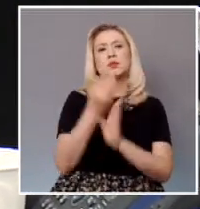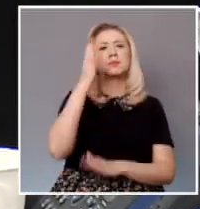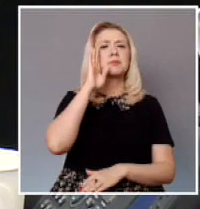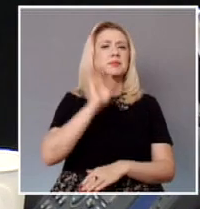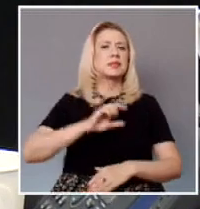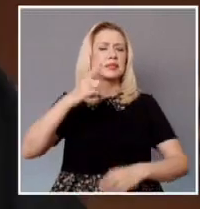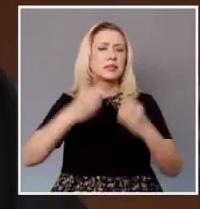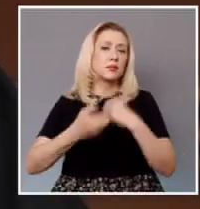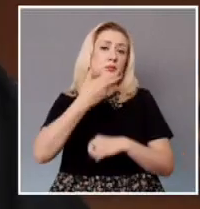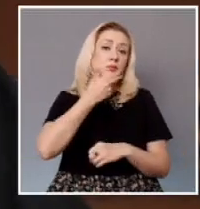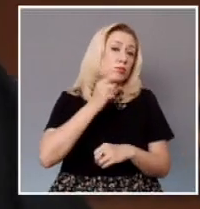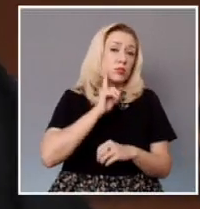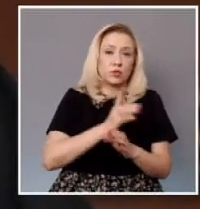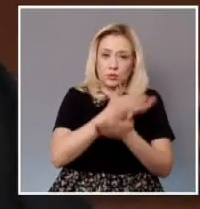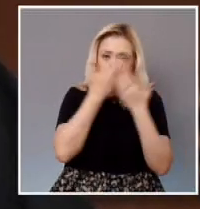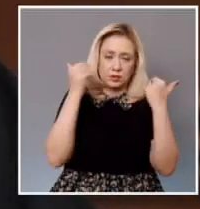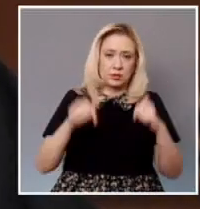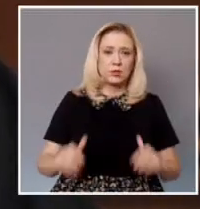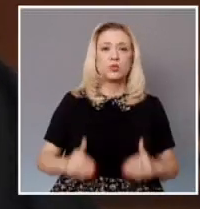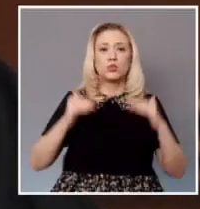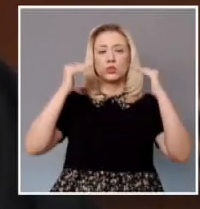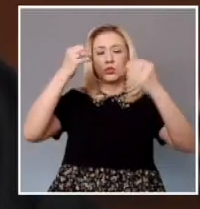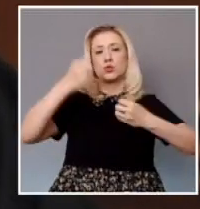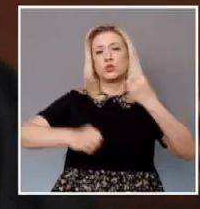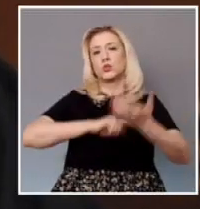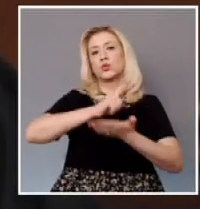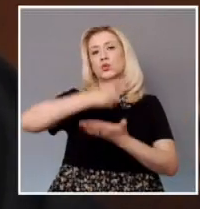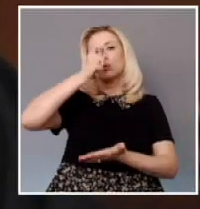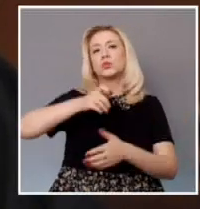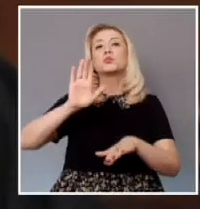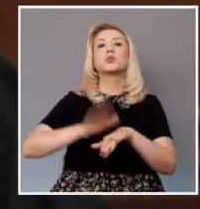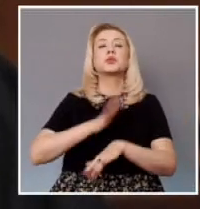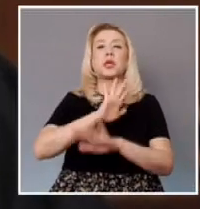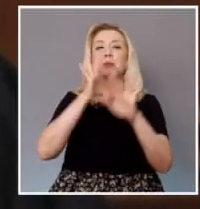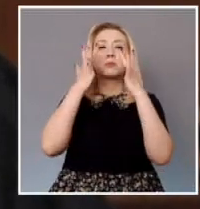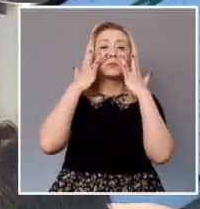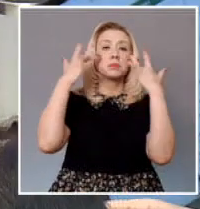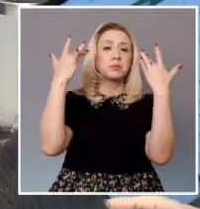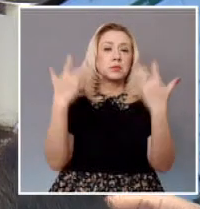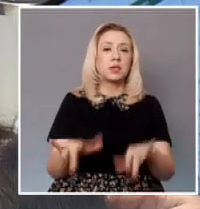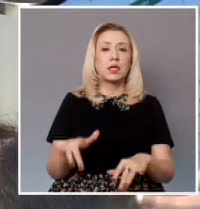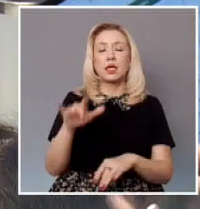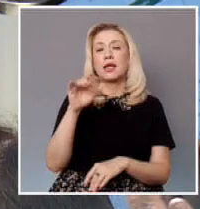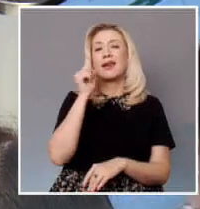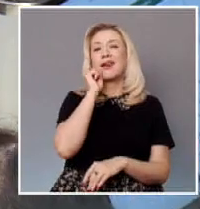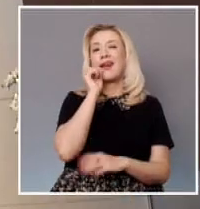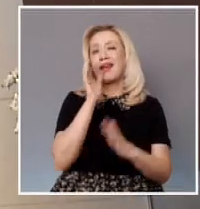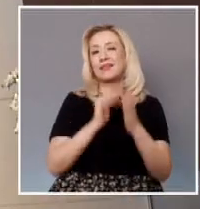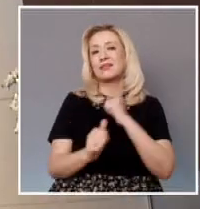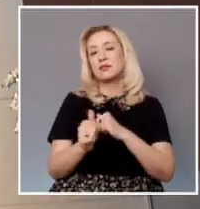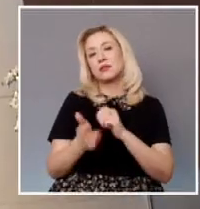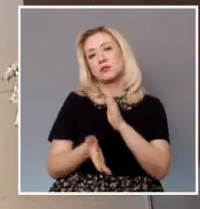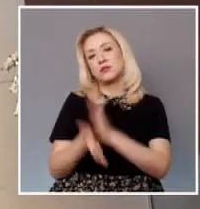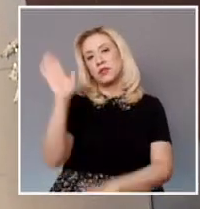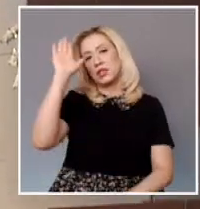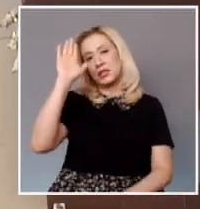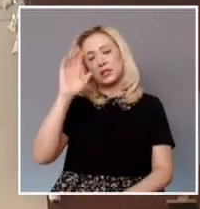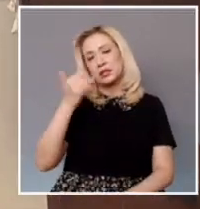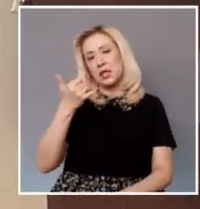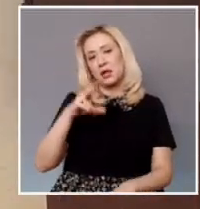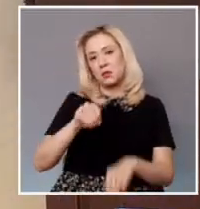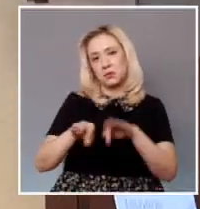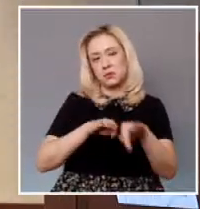Suprema Corte, tras la aprobación de la renuncia de Arturo Saldívar al cargo. Establece que previa comparecencia de las o